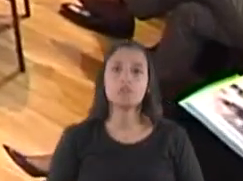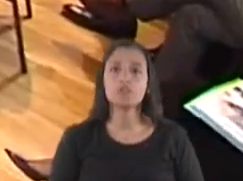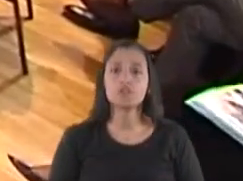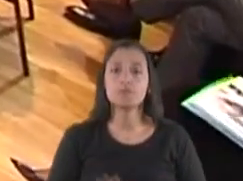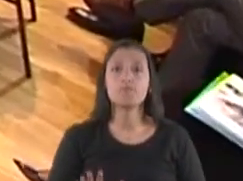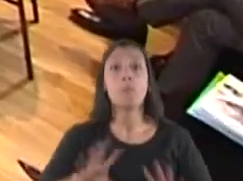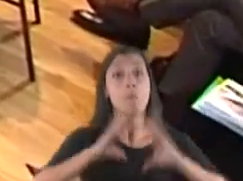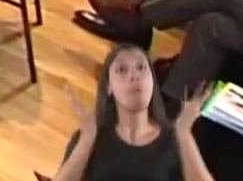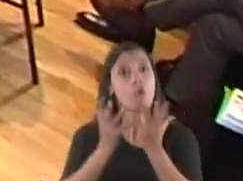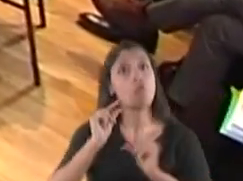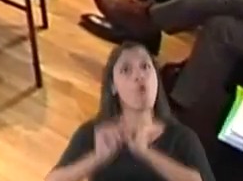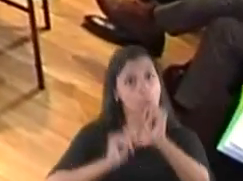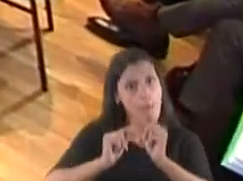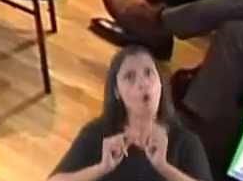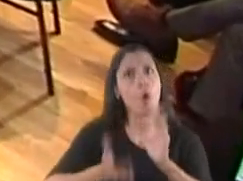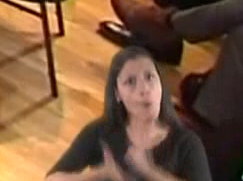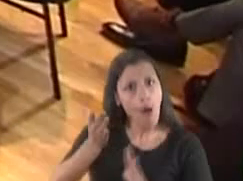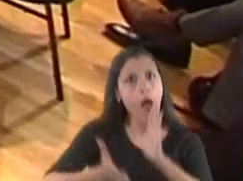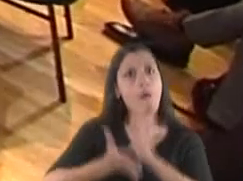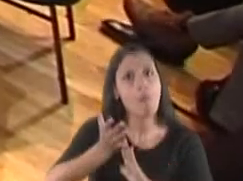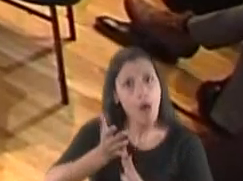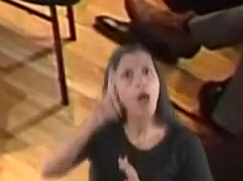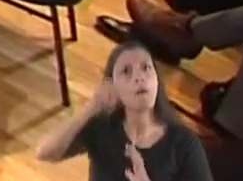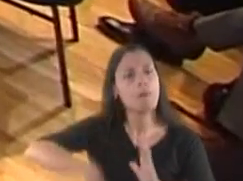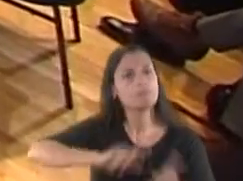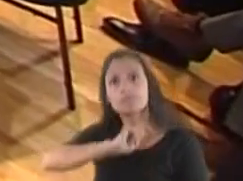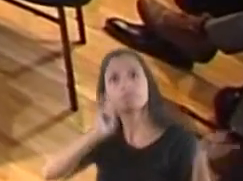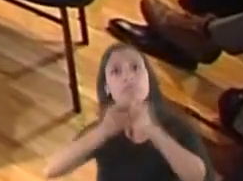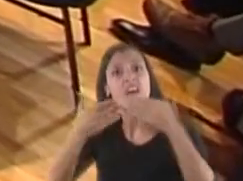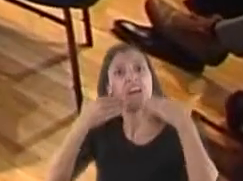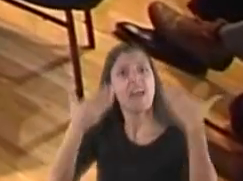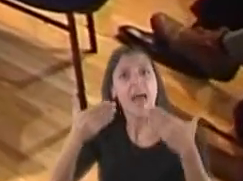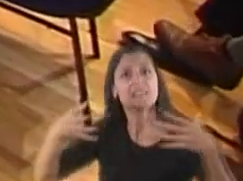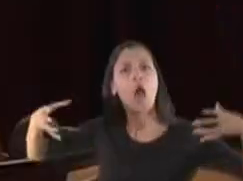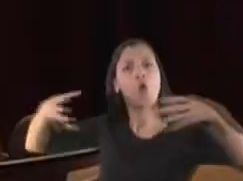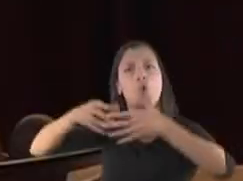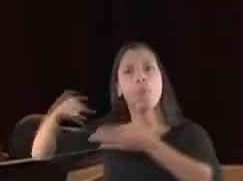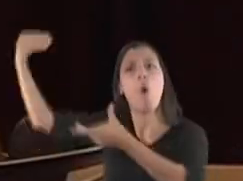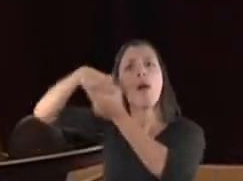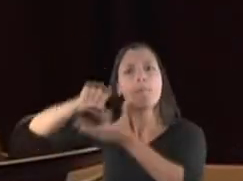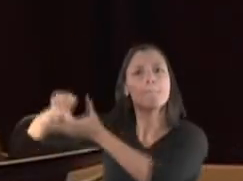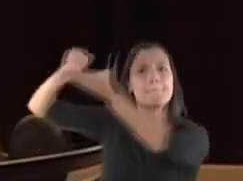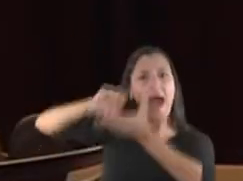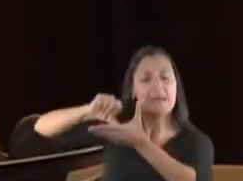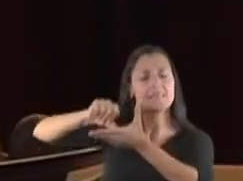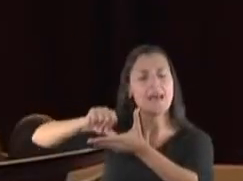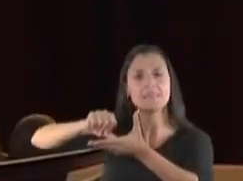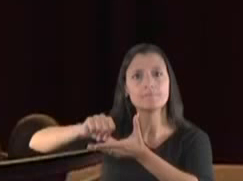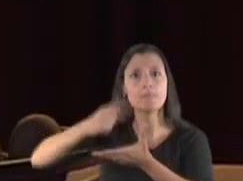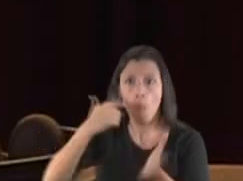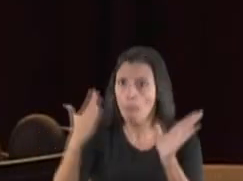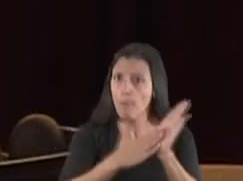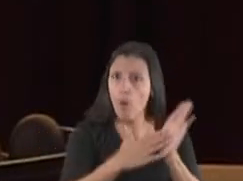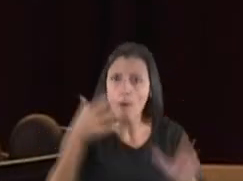El mundo va a empezar a funcionar a partir de grupos de países. La mejor